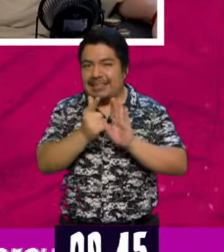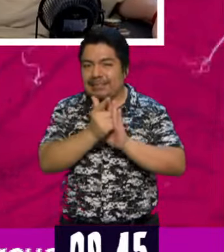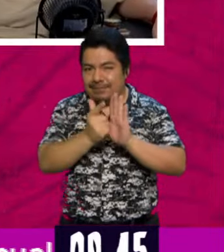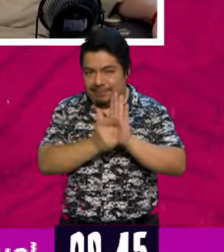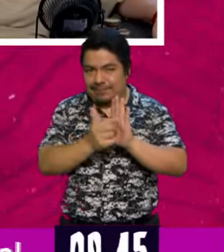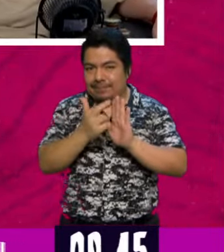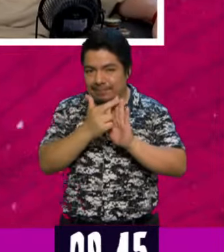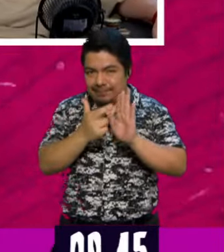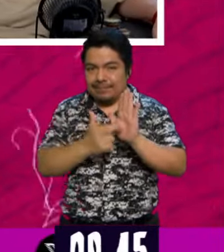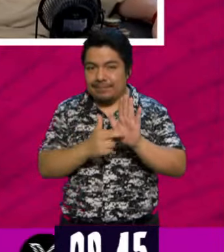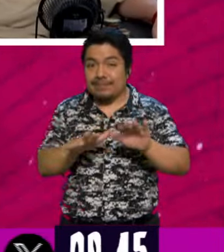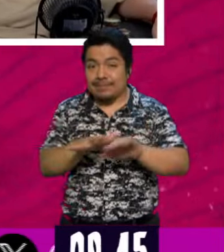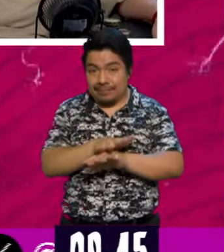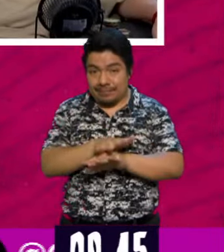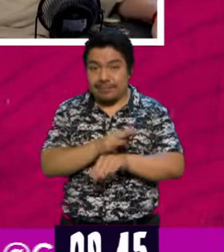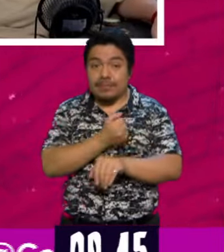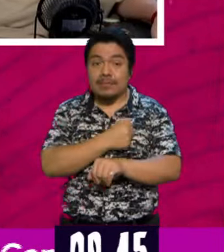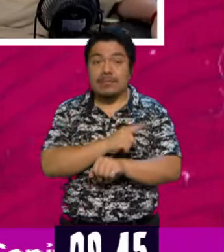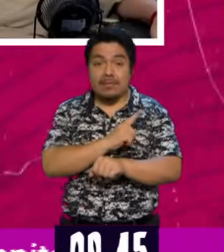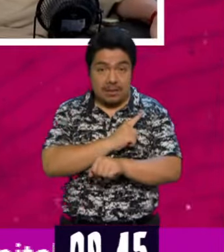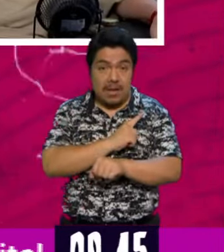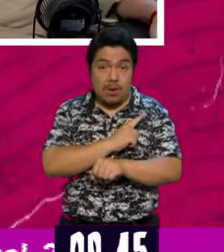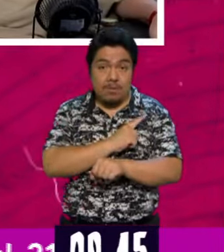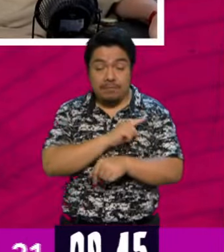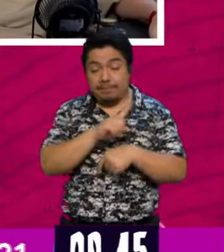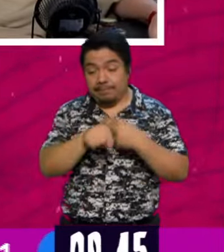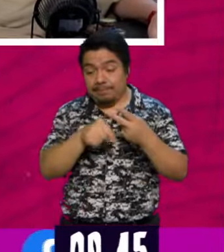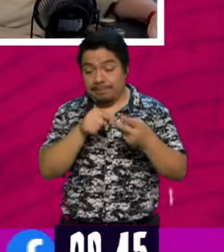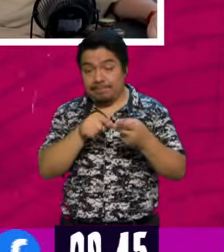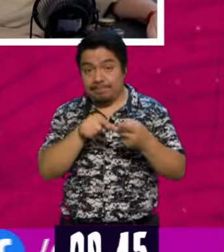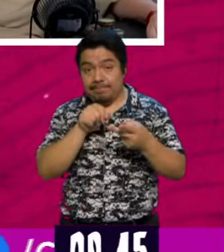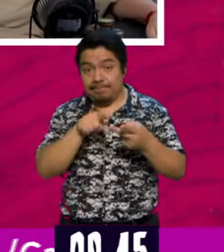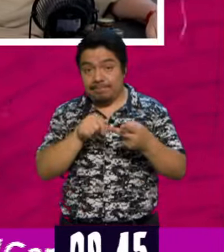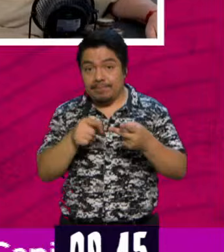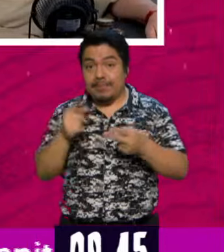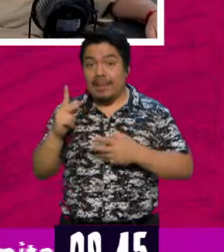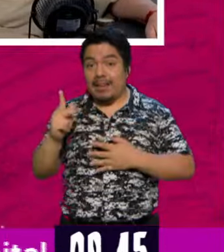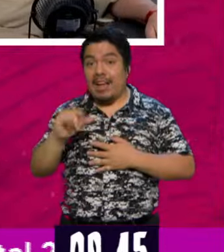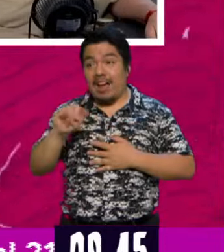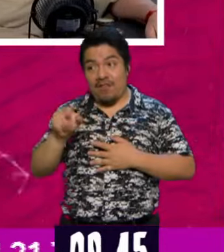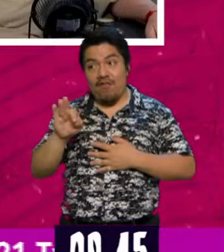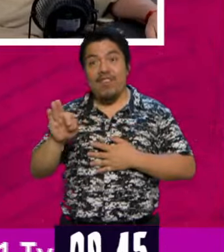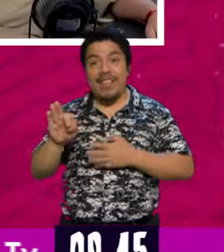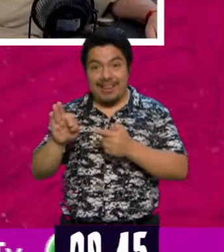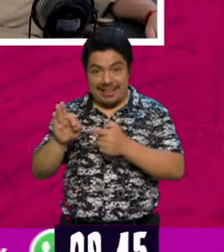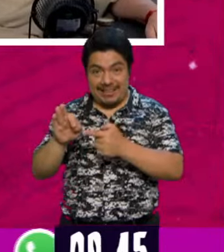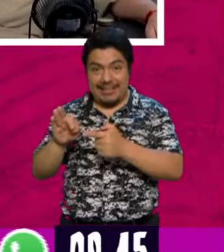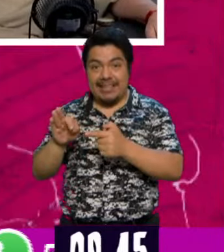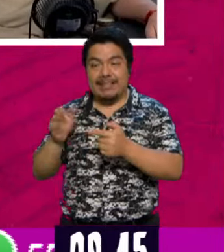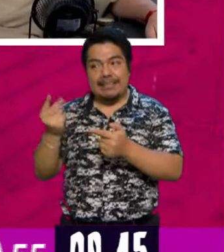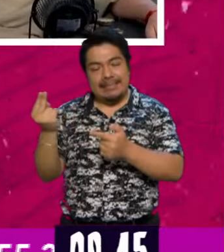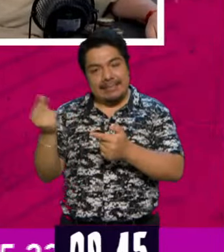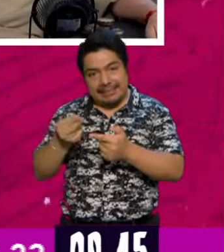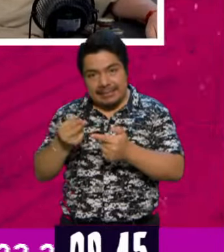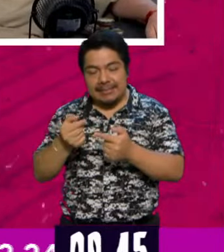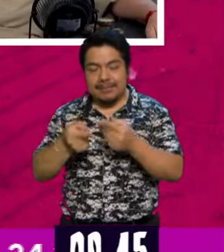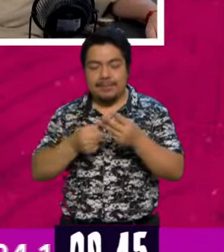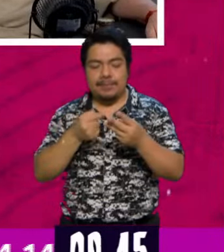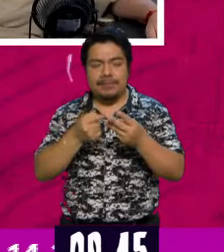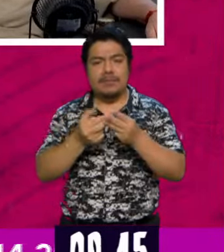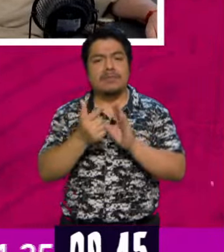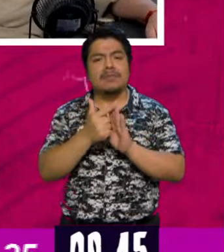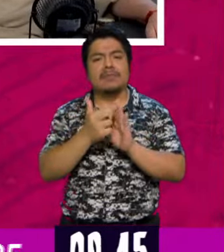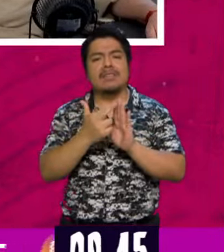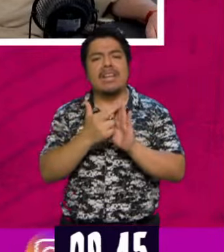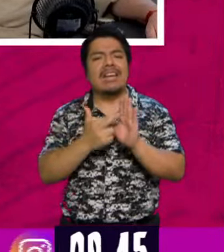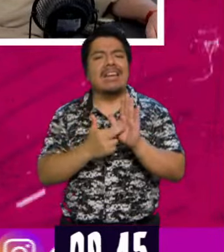cuanto al sistema de salud, reformas, sí, en cuanto al poder judicial, reformas urge, electorales. Todo